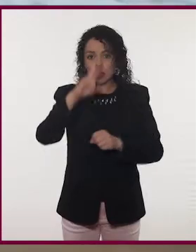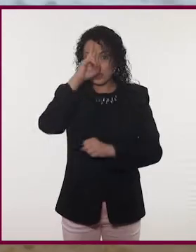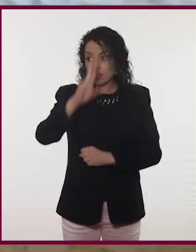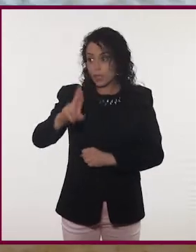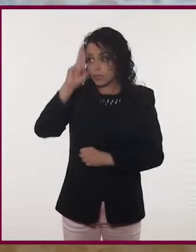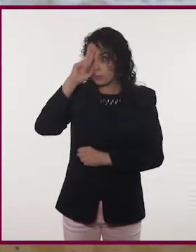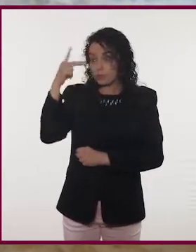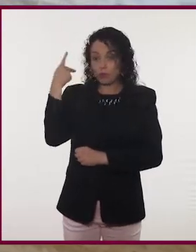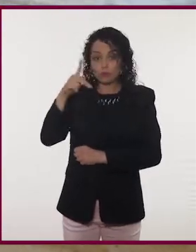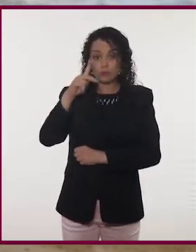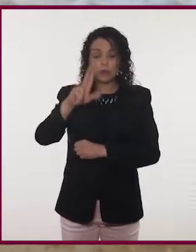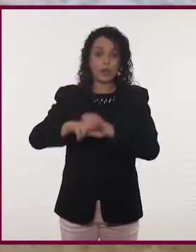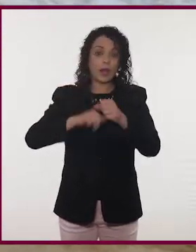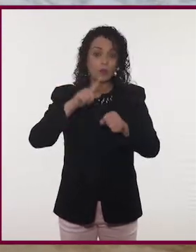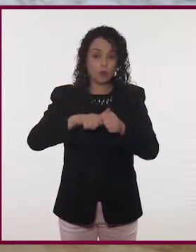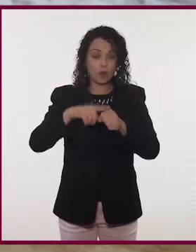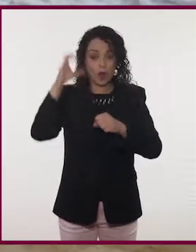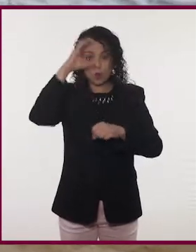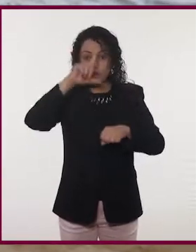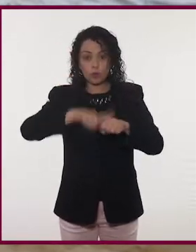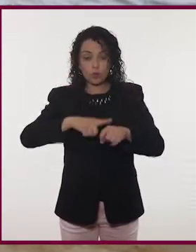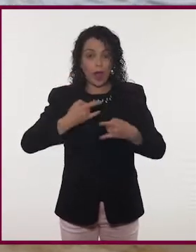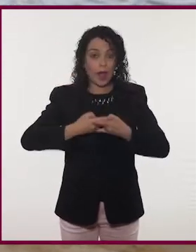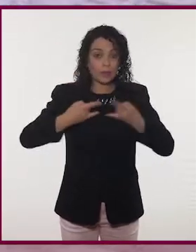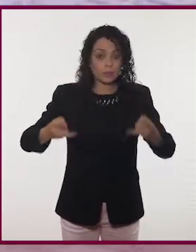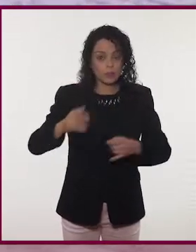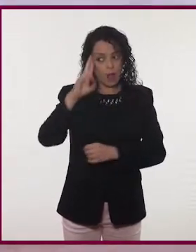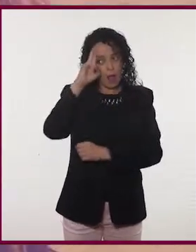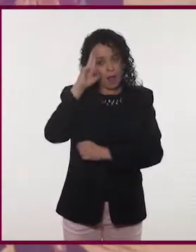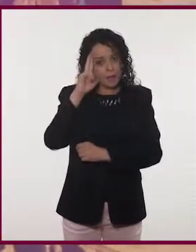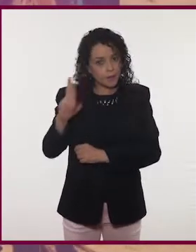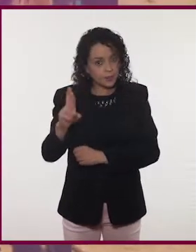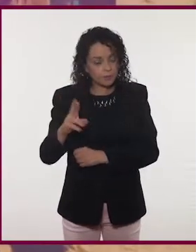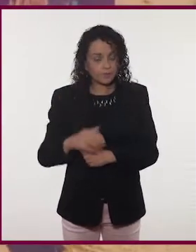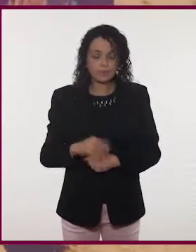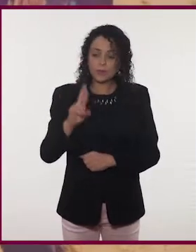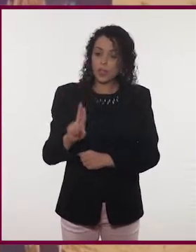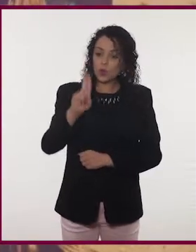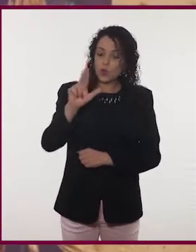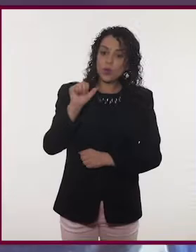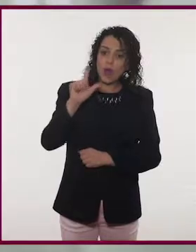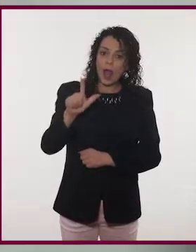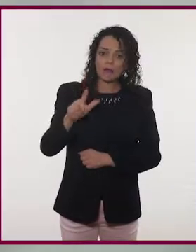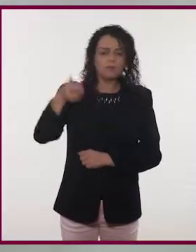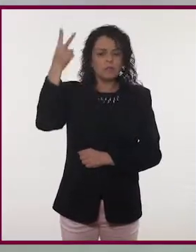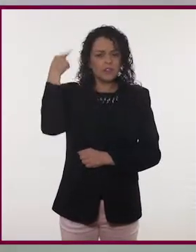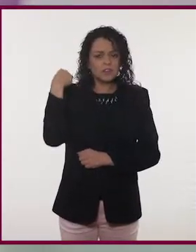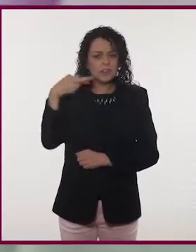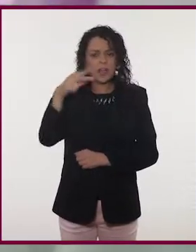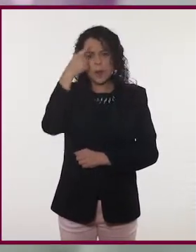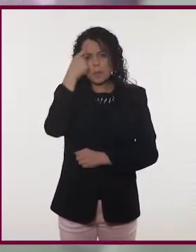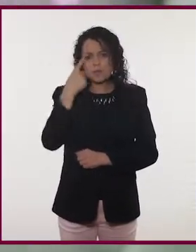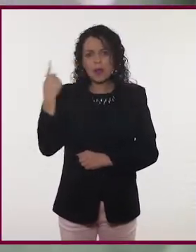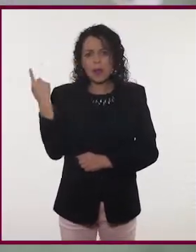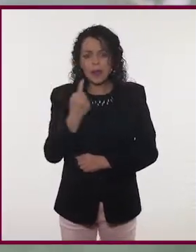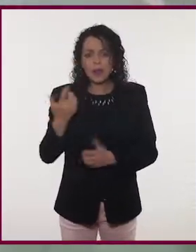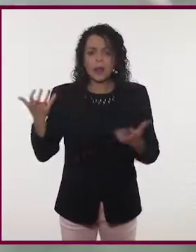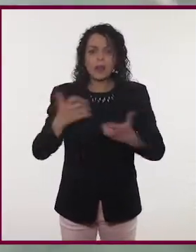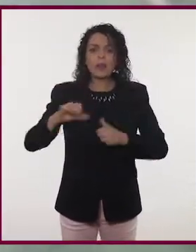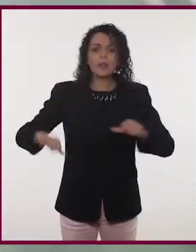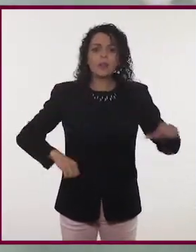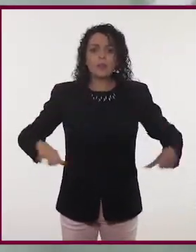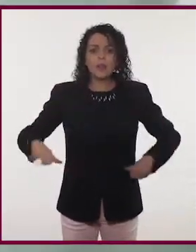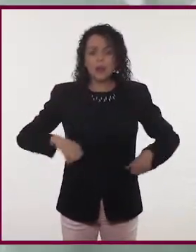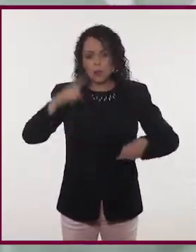patrimonio natural, cultural e histórico. Turismo rural: viajes que tienen como fin realizar actividades